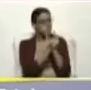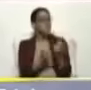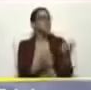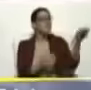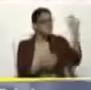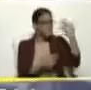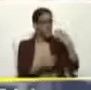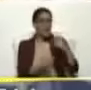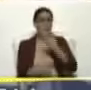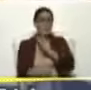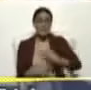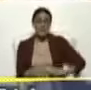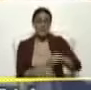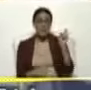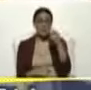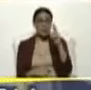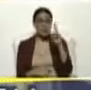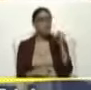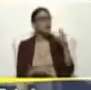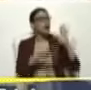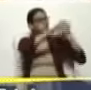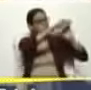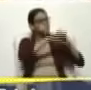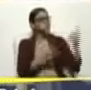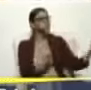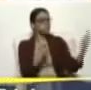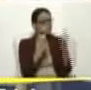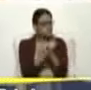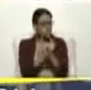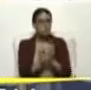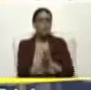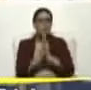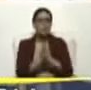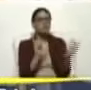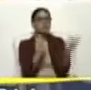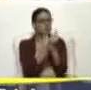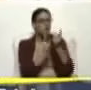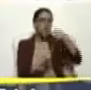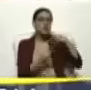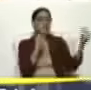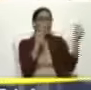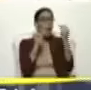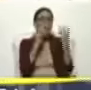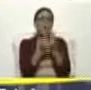presidente de Guyana, a la mesa, con el Acuerdo de Ginebra. Y en paz